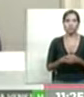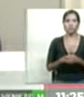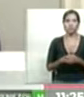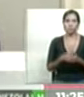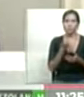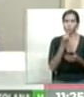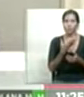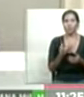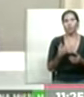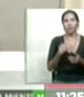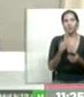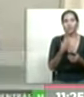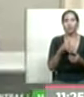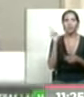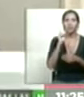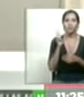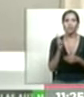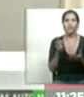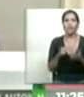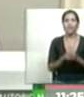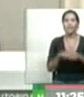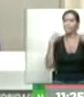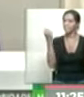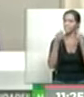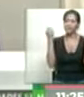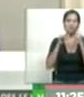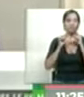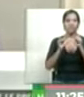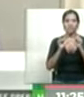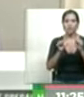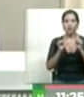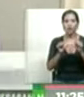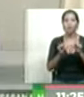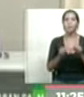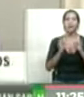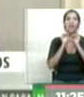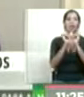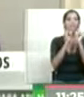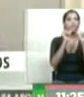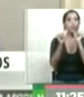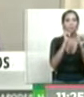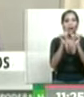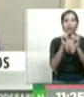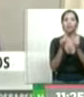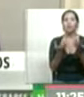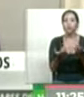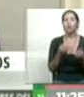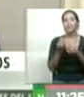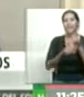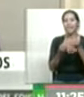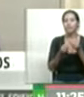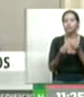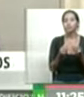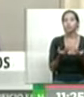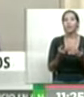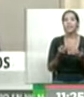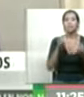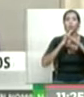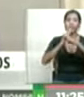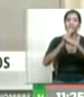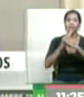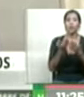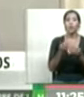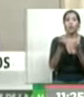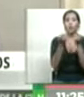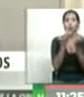Bueno, el gobierno de Venezuela se declara en campaña permanente para denunciar las consecuencias del bloqueo económico que ha sido impuesto en forma